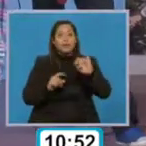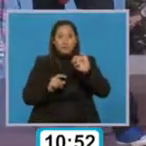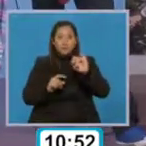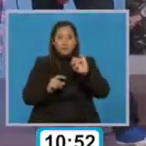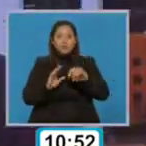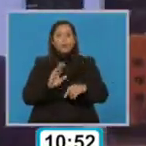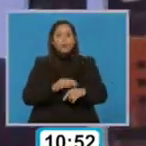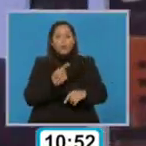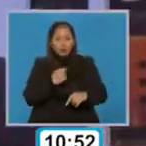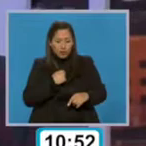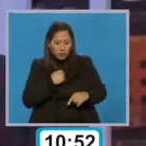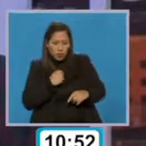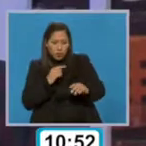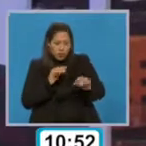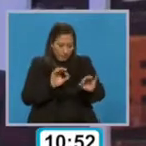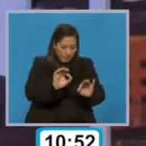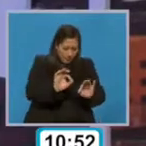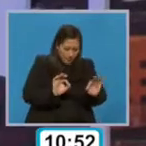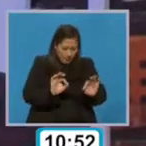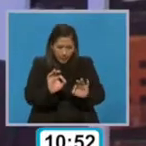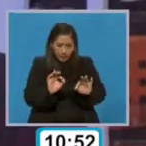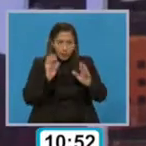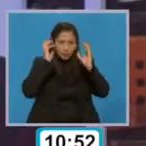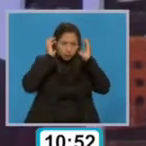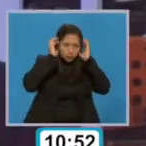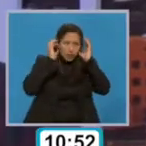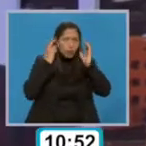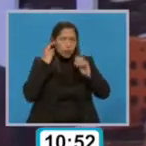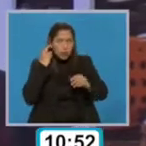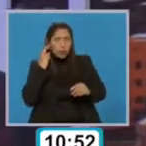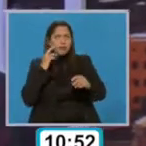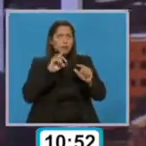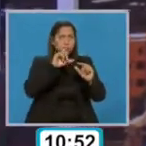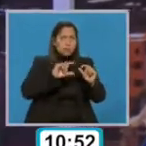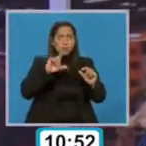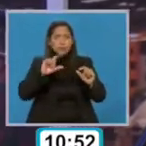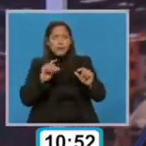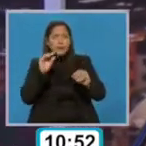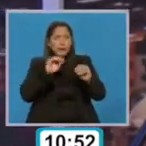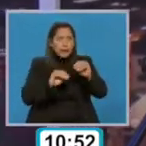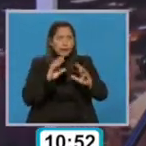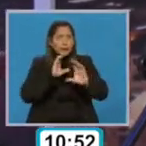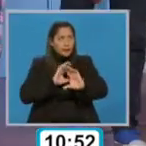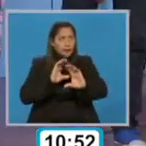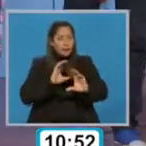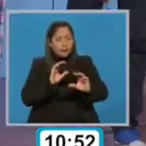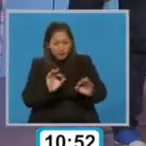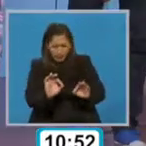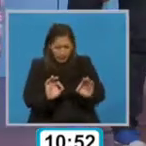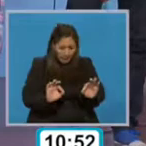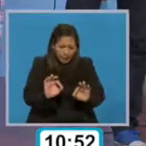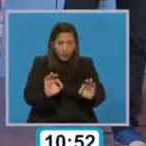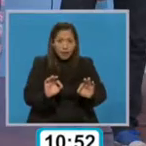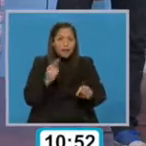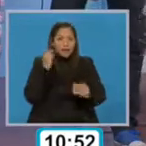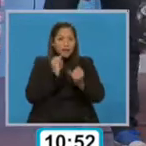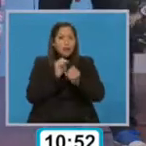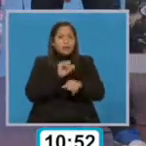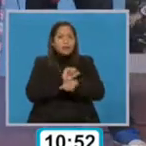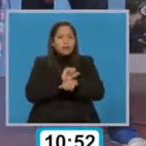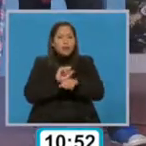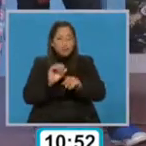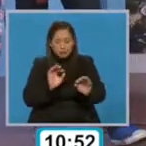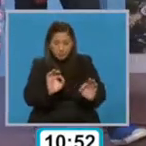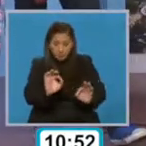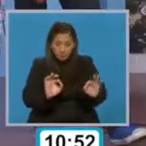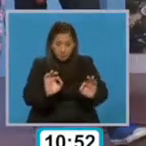la parte técnica. Ajá. Entonces, la grabación, los sonidos, la mezcla de las canciones. Entonces, si te pones a La verla... masterización. Ajá, la masterización. Si